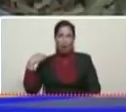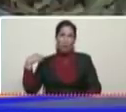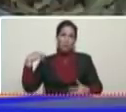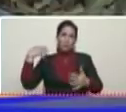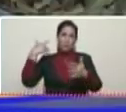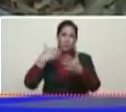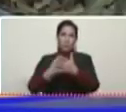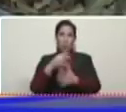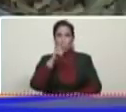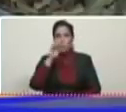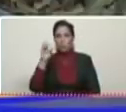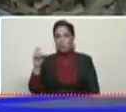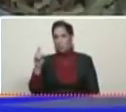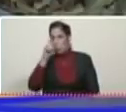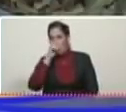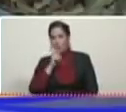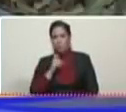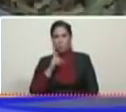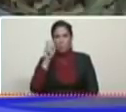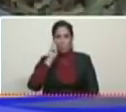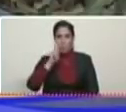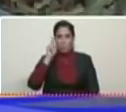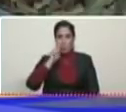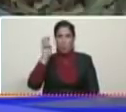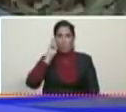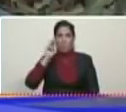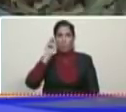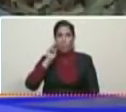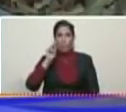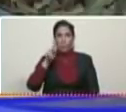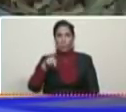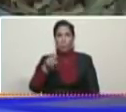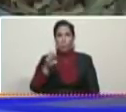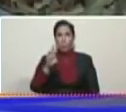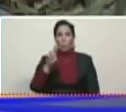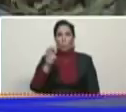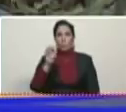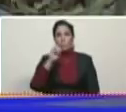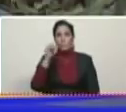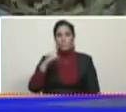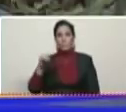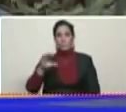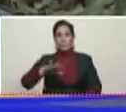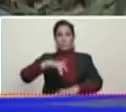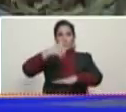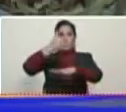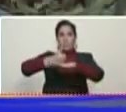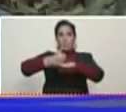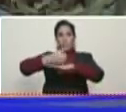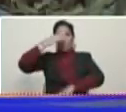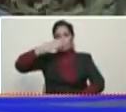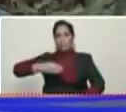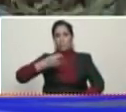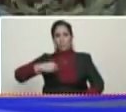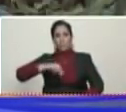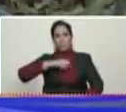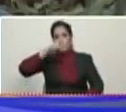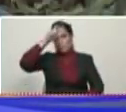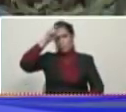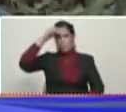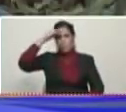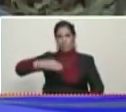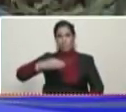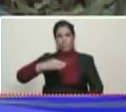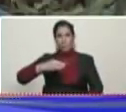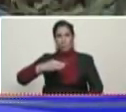profesor, maestro, Pérez Arcay, general en jefe de nuestro ejército. Estamos en la